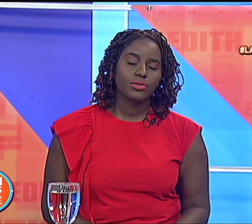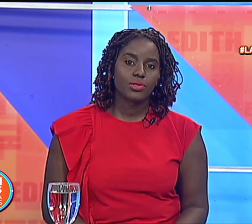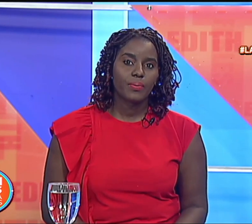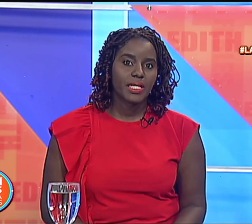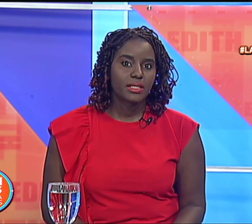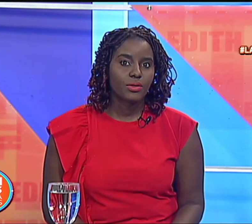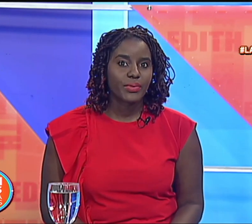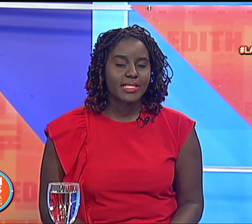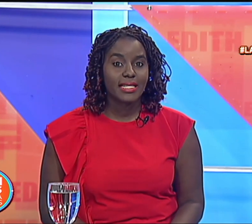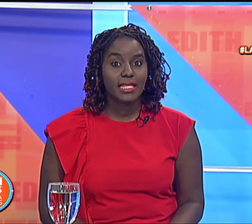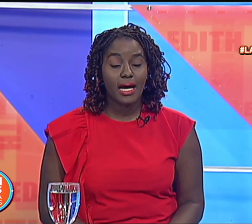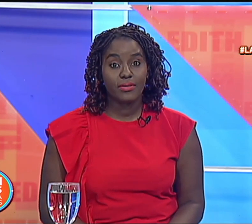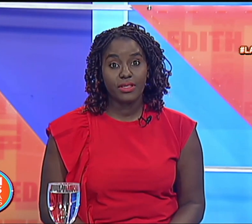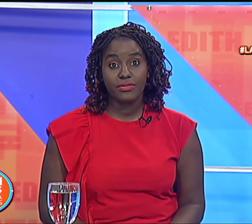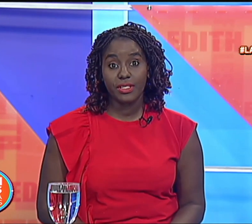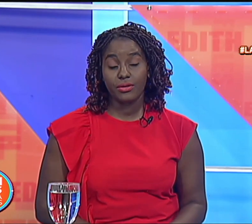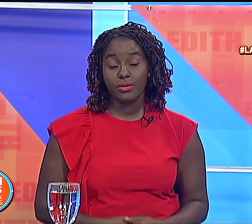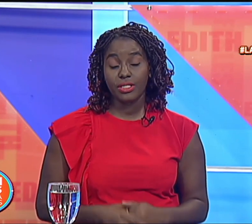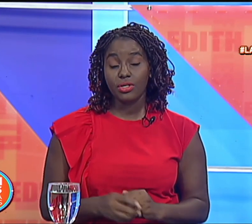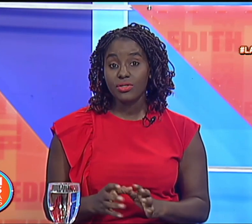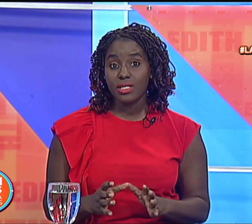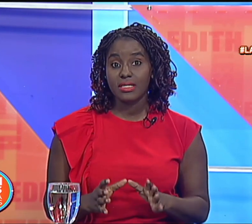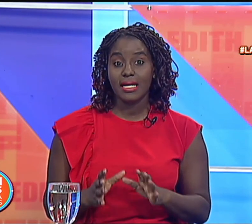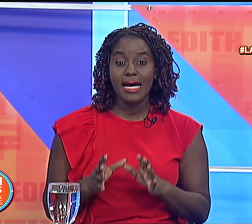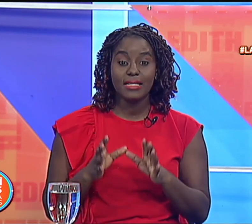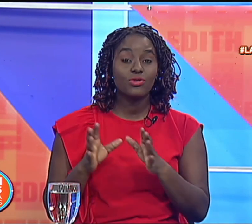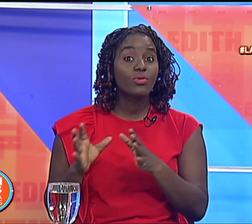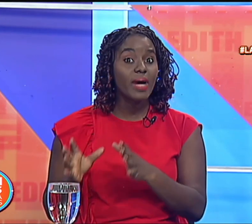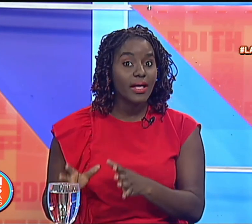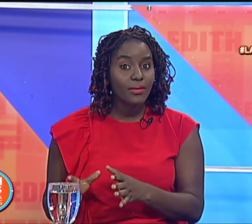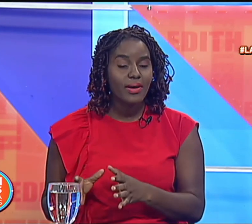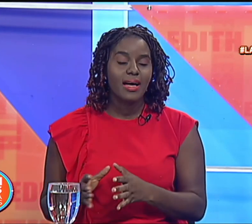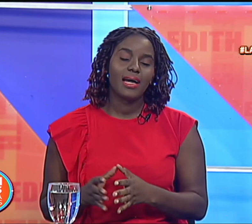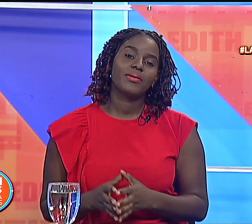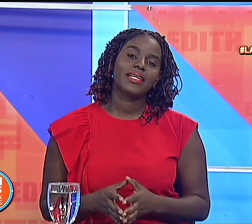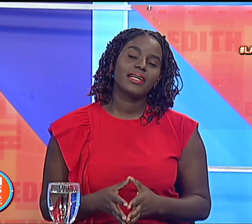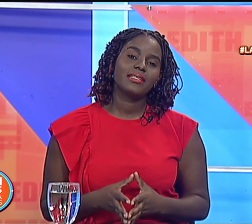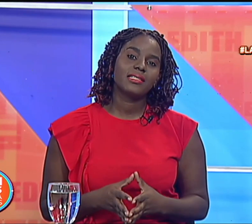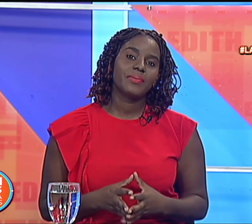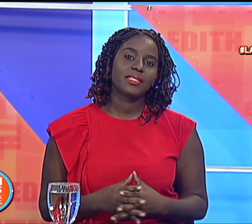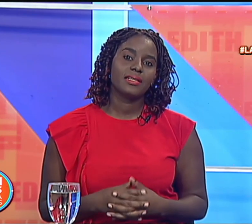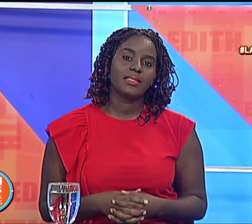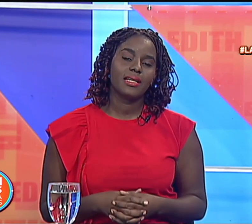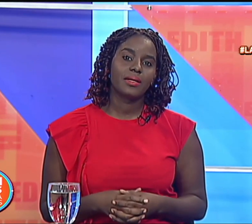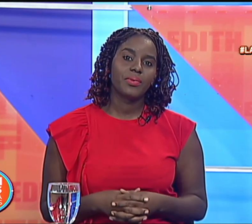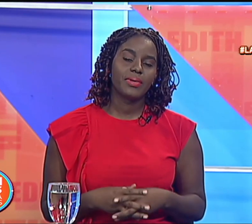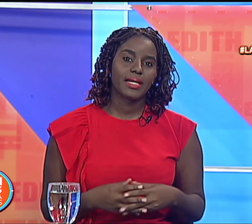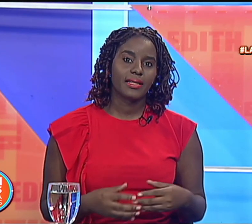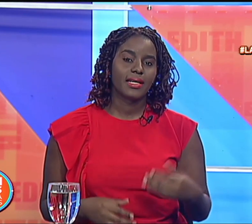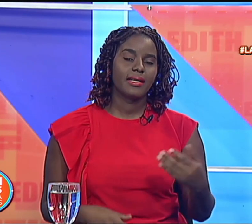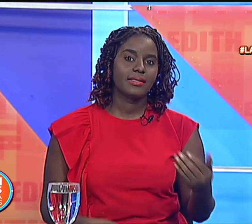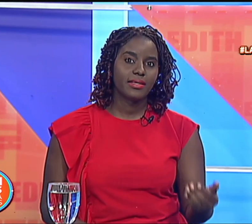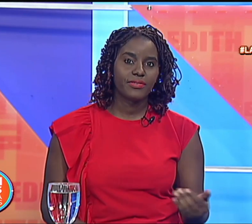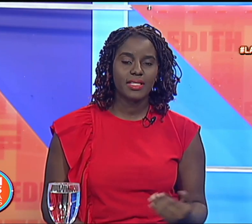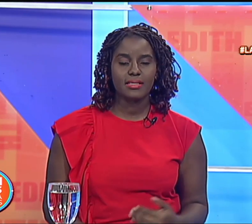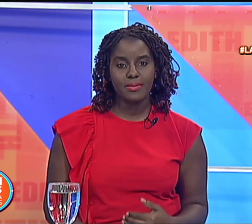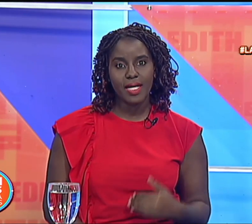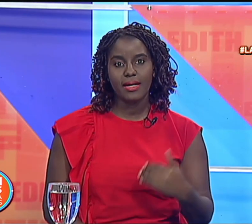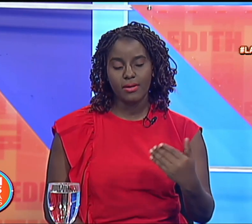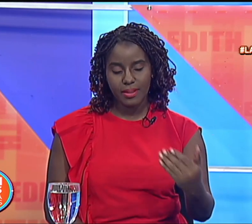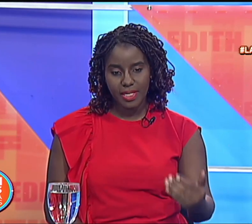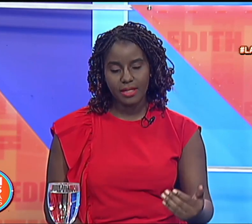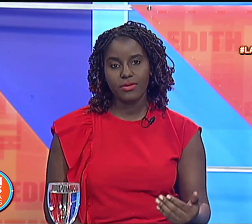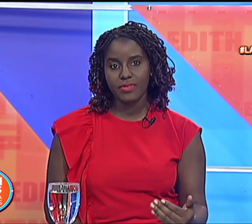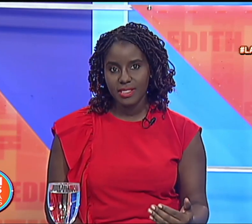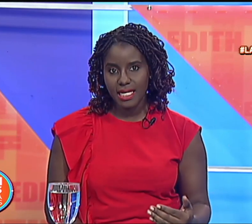los otros partidos pues han definido. Entonces, sumado a lo que ya dice el presidente de la República de que este fin de semana